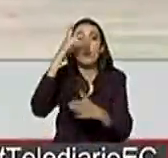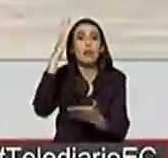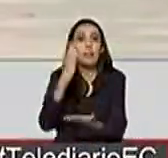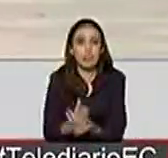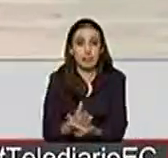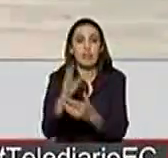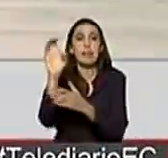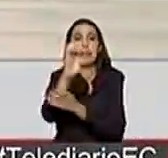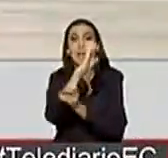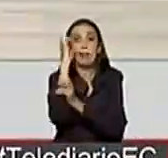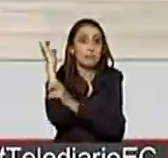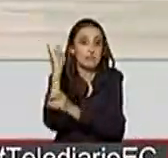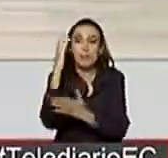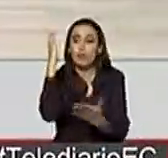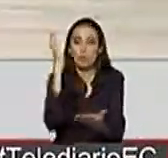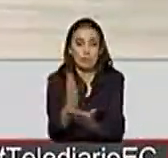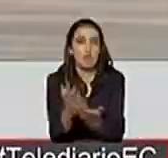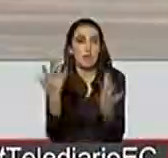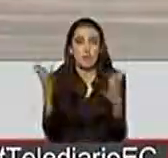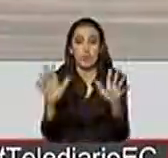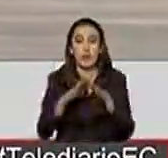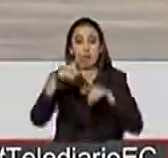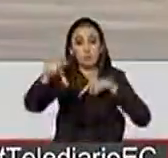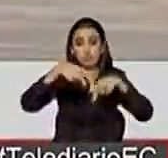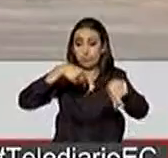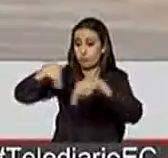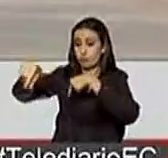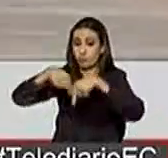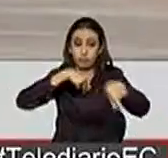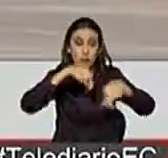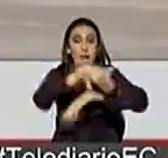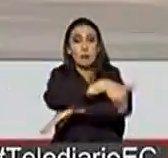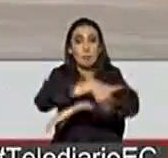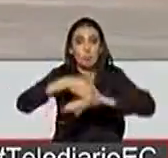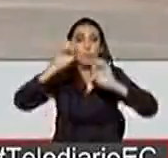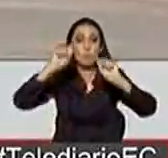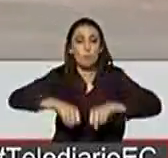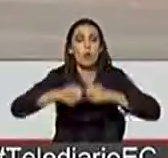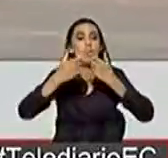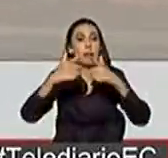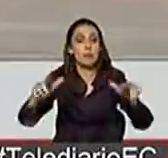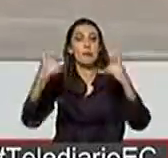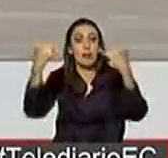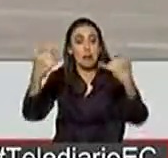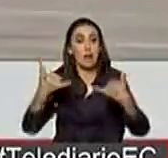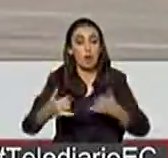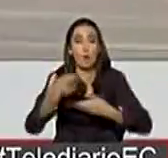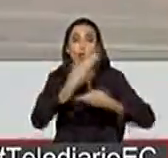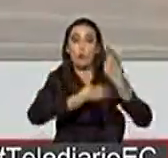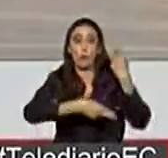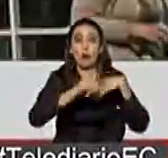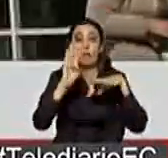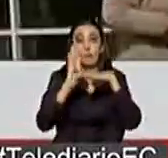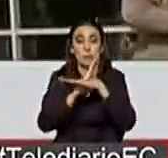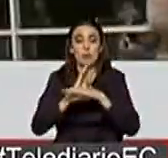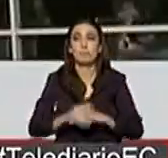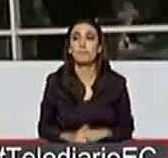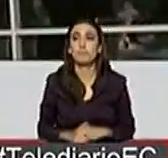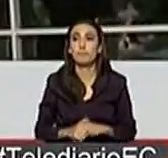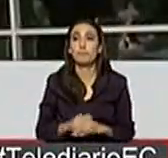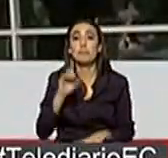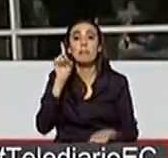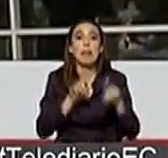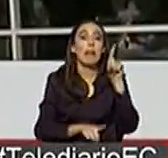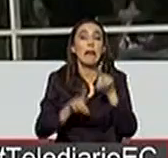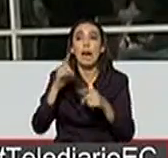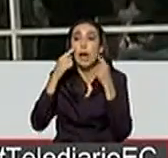para regular la movilidad de las personas en zonas comerciales mercados centros financieros y económicos ejes y